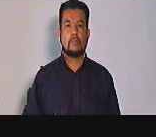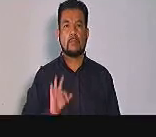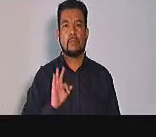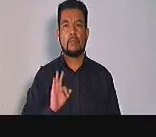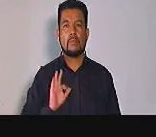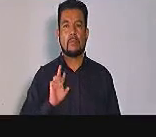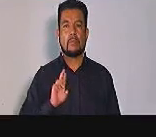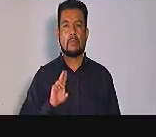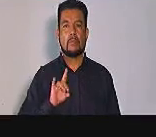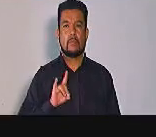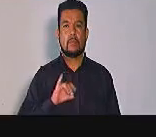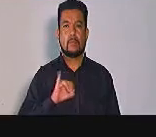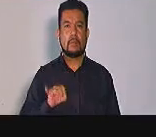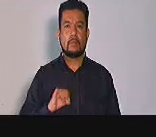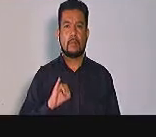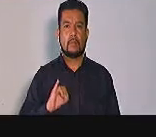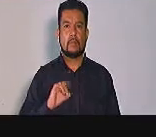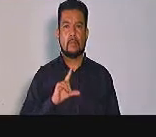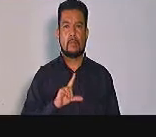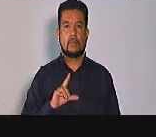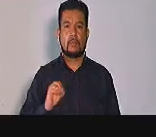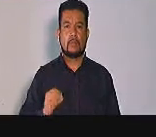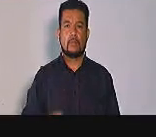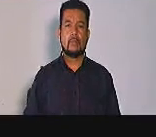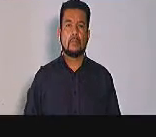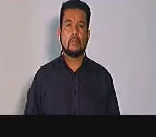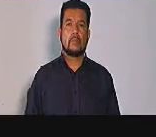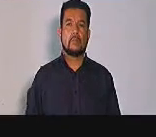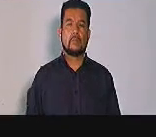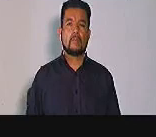Trujillo Sendales Lisandro.